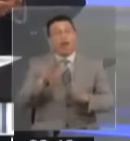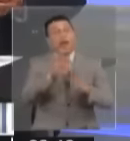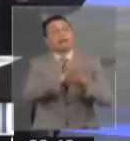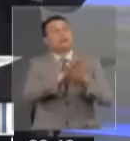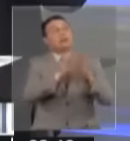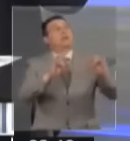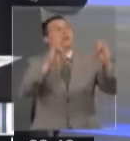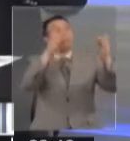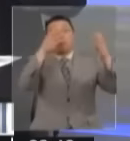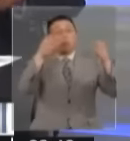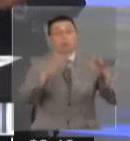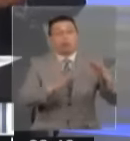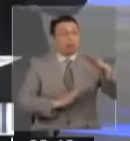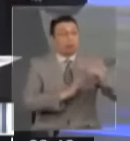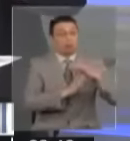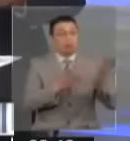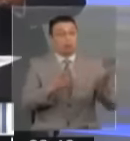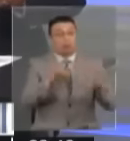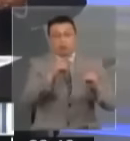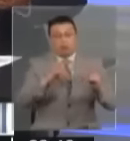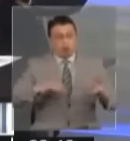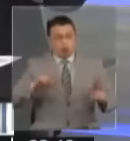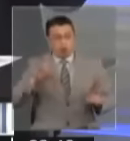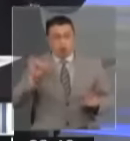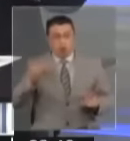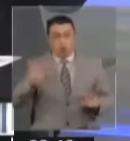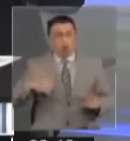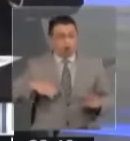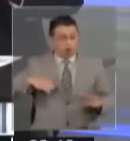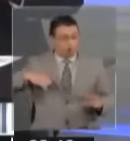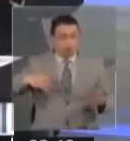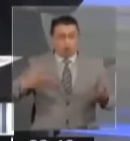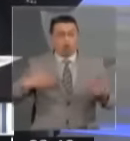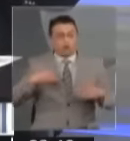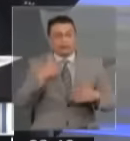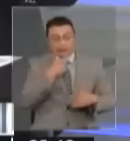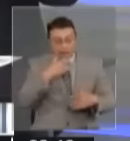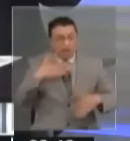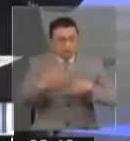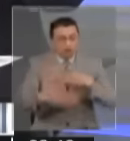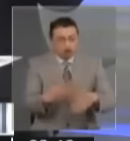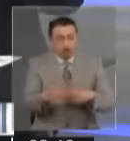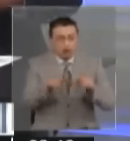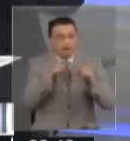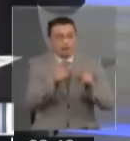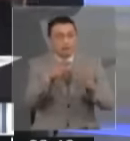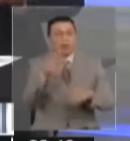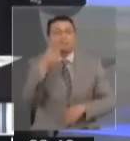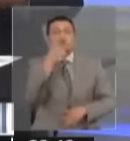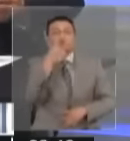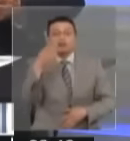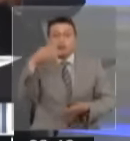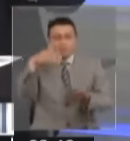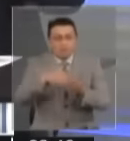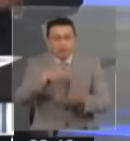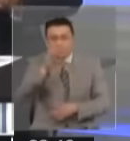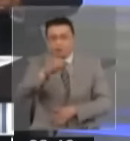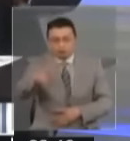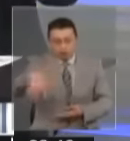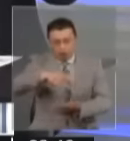paralizado. Es una clínica que es un lujo y que yo quiero que funcione porque eso es para 200.000 personas de